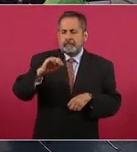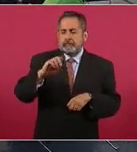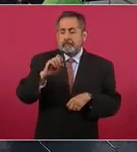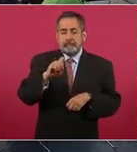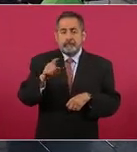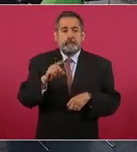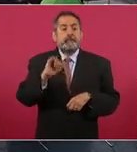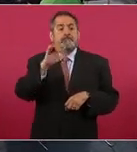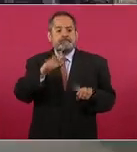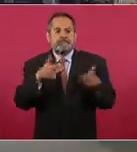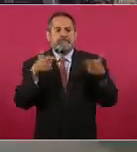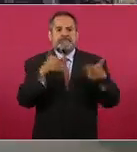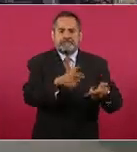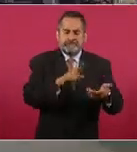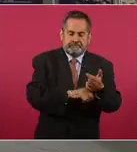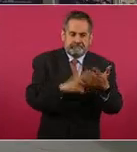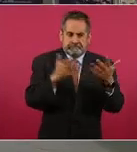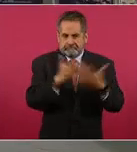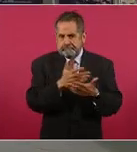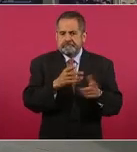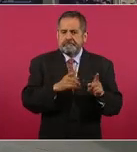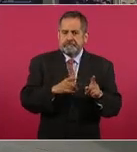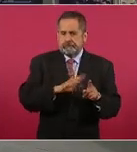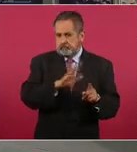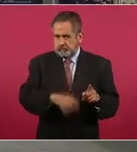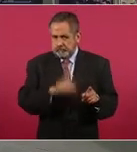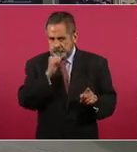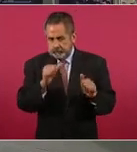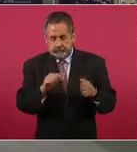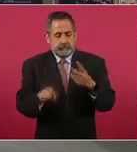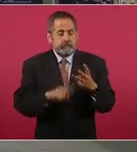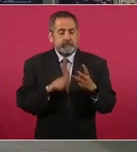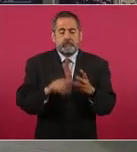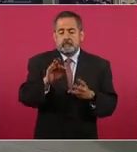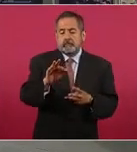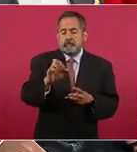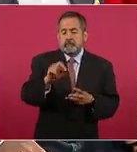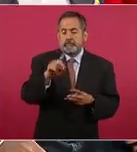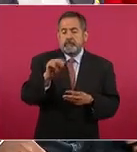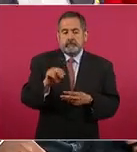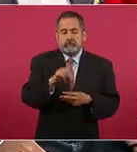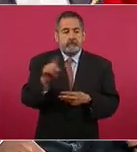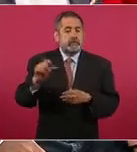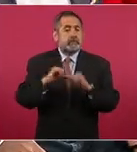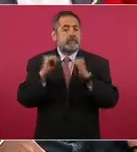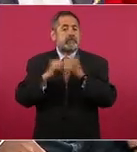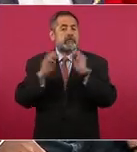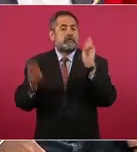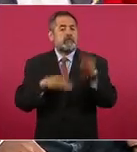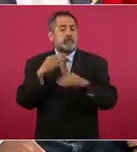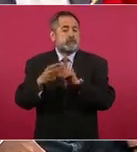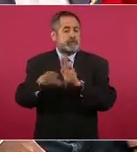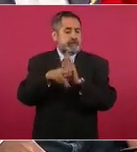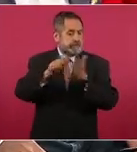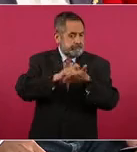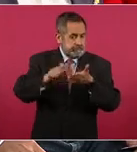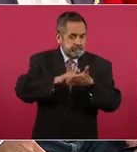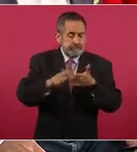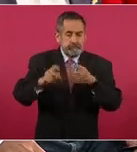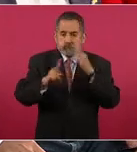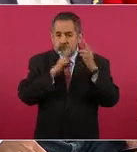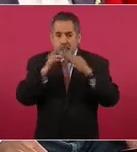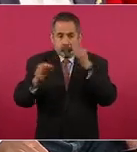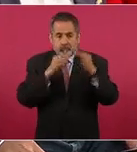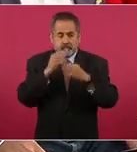sufrió un ataque. En ese sentido, en una entrevista, Fernando de Yarza, presidente de la Asociación Mundial de Periódicos y Editores de Noticias, calificó